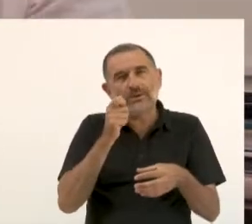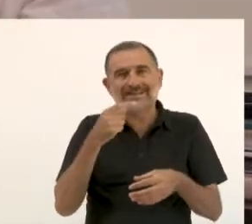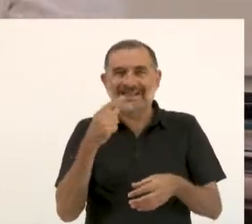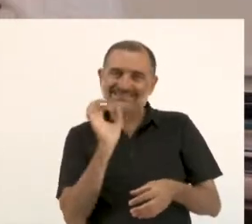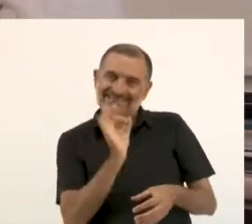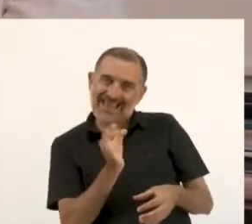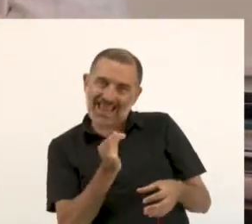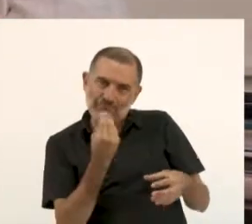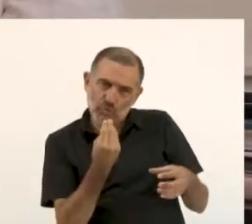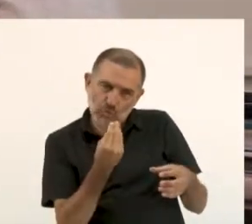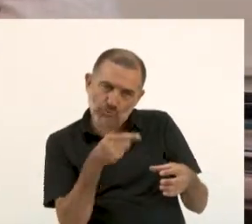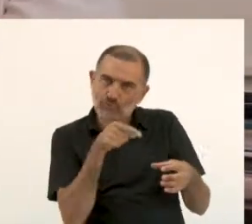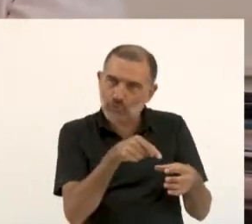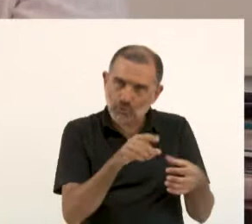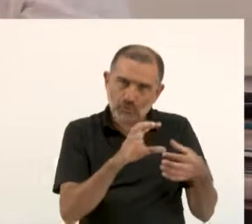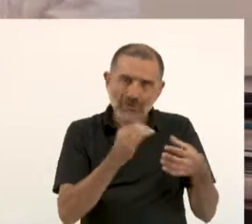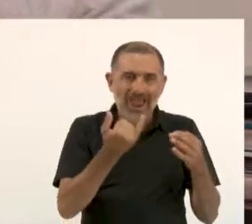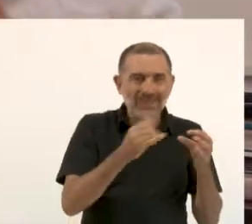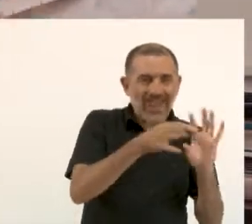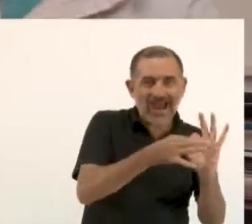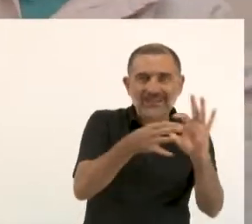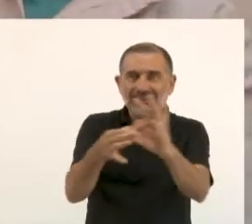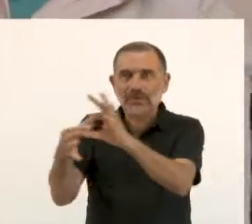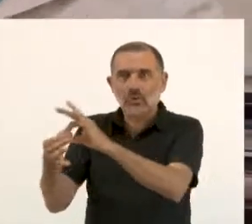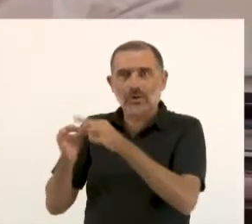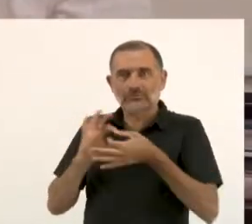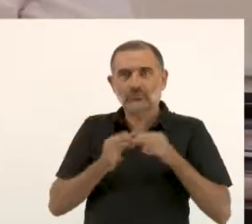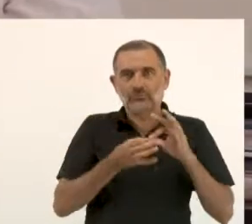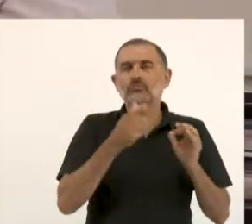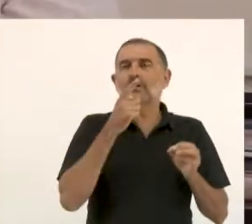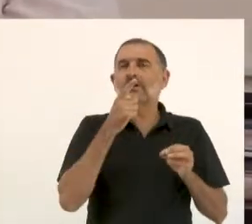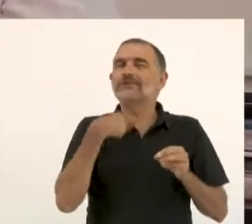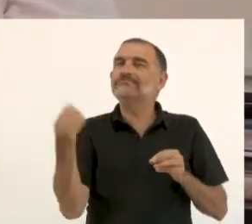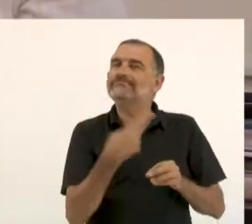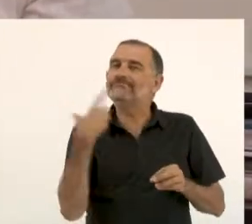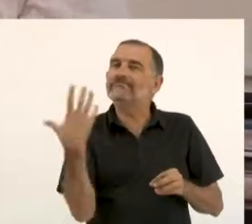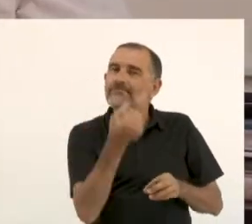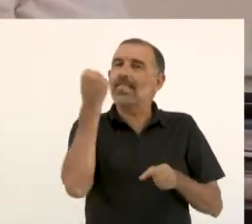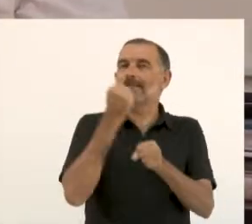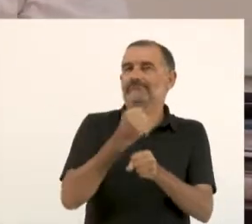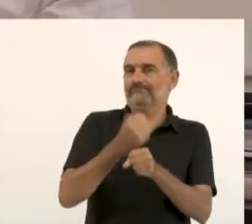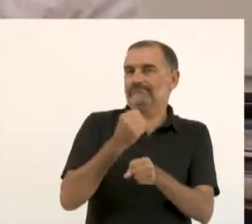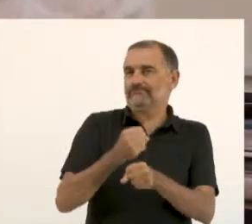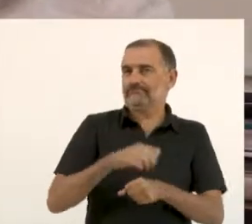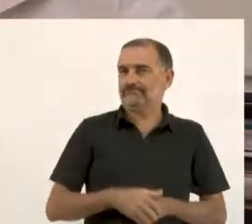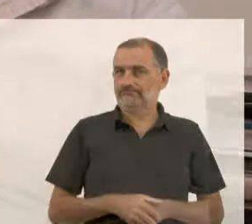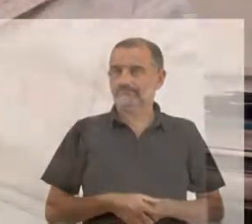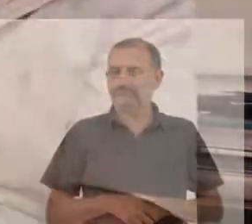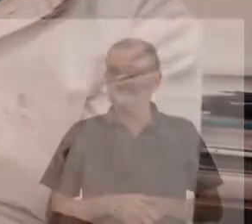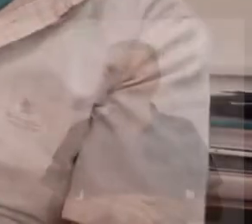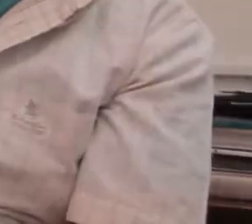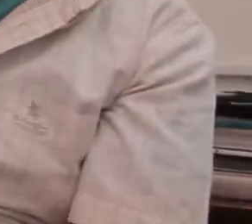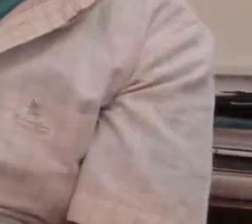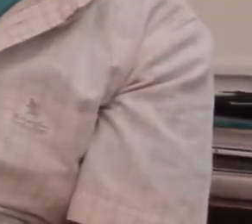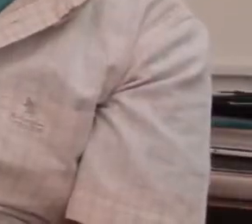tiene y que sea articulado esa participación activa. Creo que se va a lograr. Estamos trabajando muy arduamente en esa cuestión, pero creo que